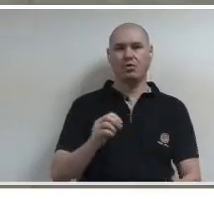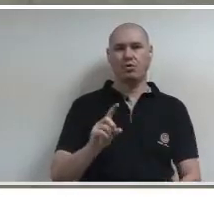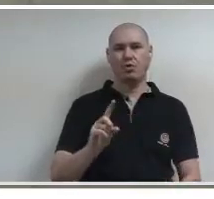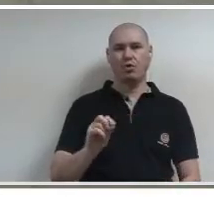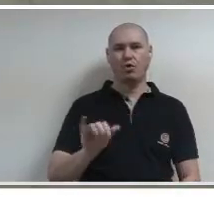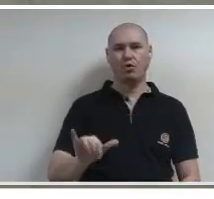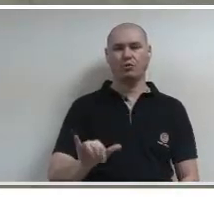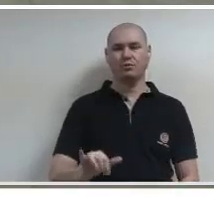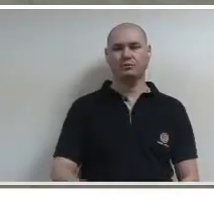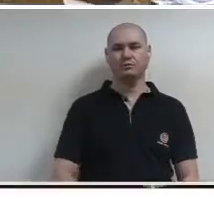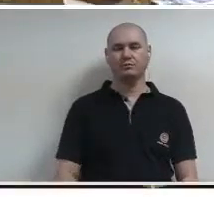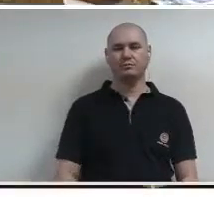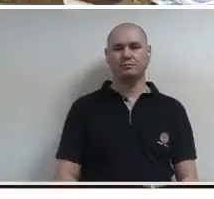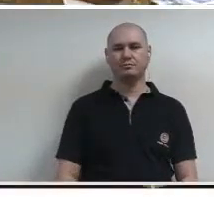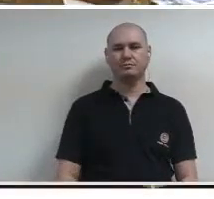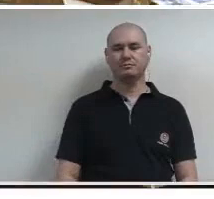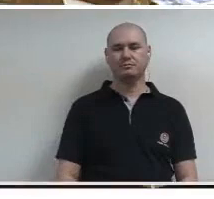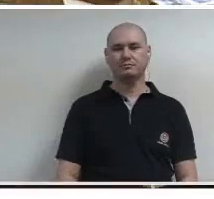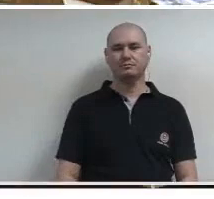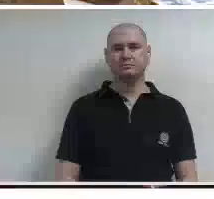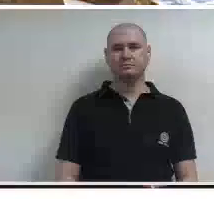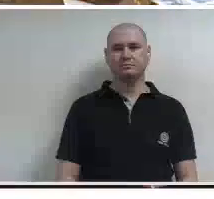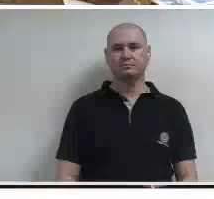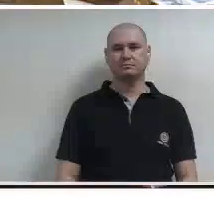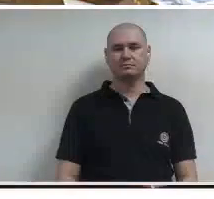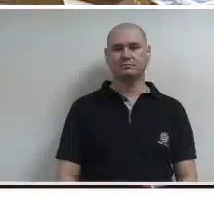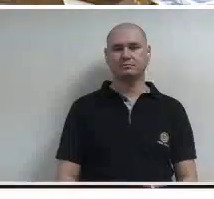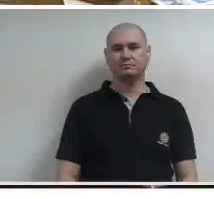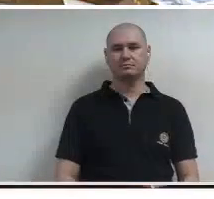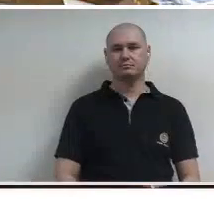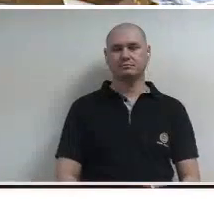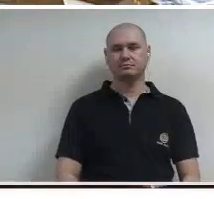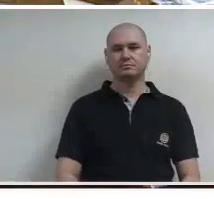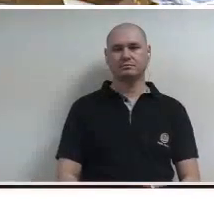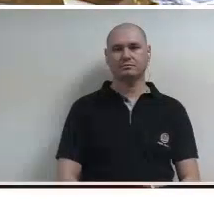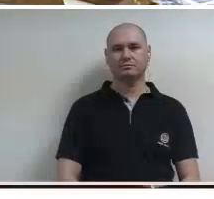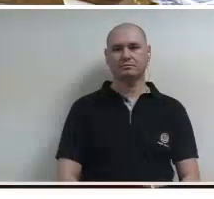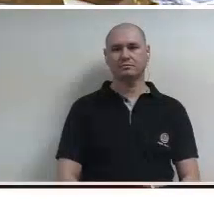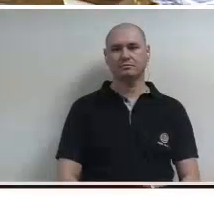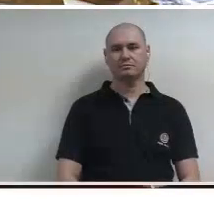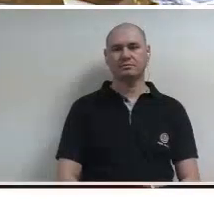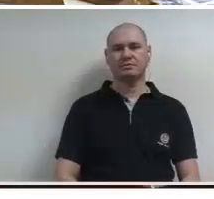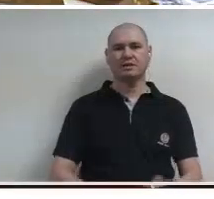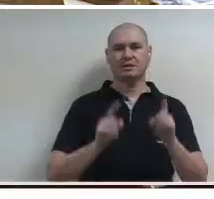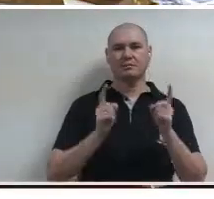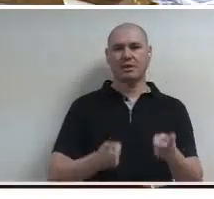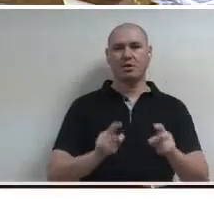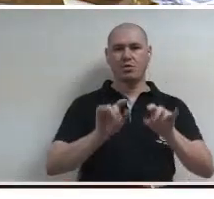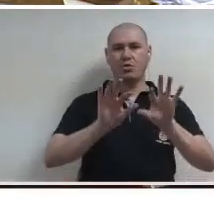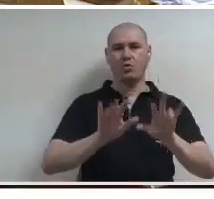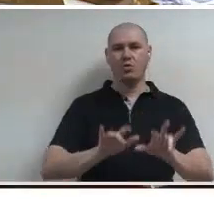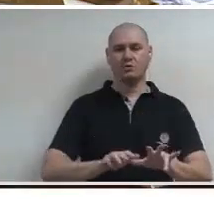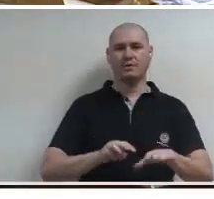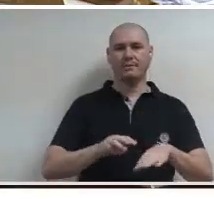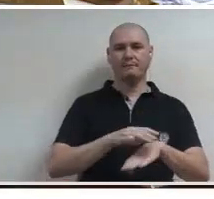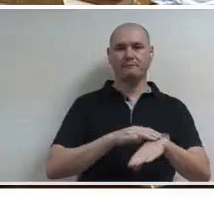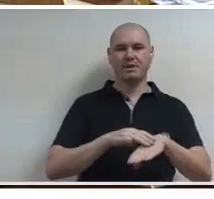Moshe, ahora que se imagina que era el senador Sergio Godoy, Bellero Mope. Niña Monei, pues va.